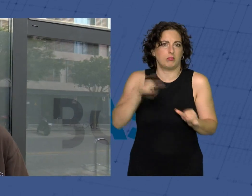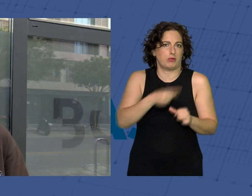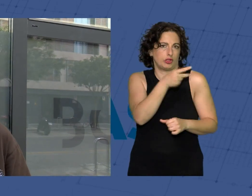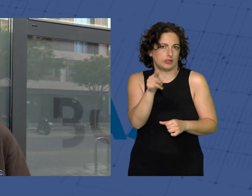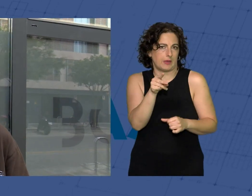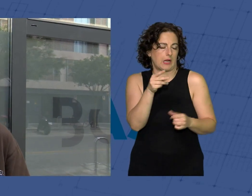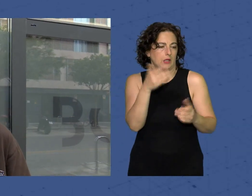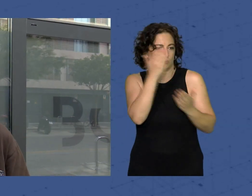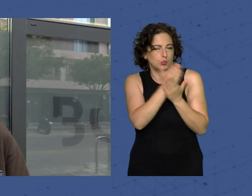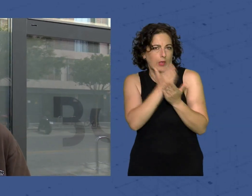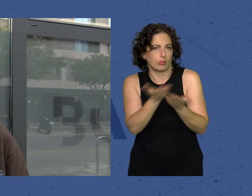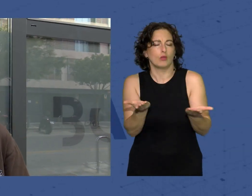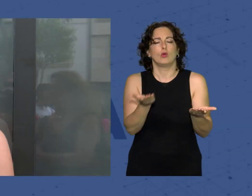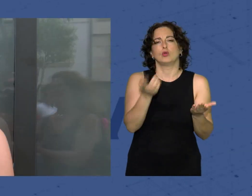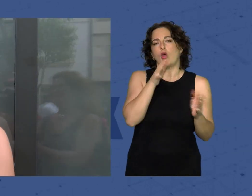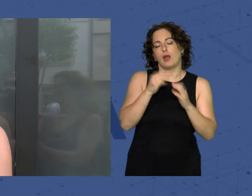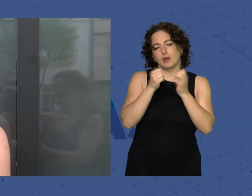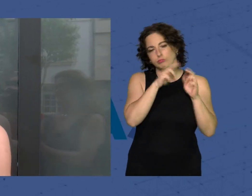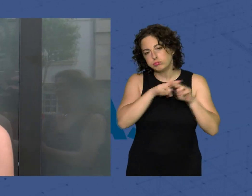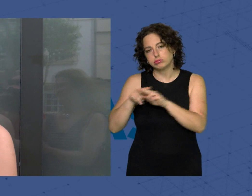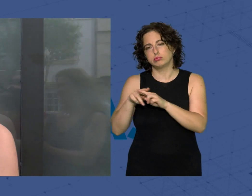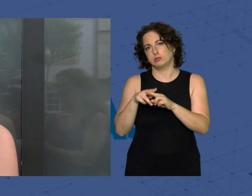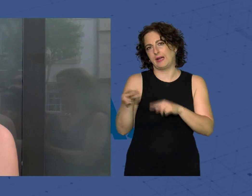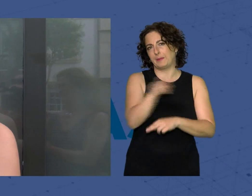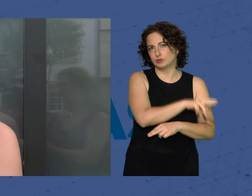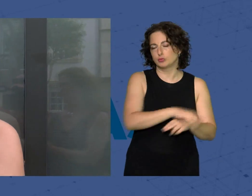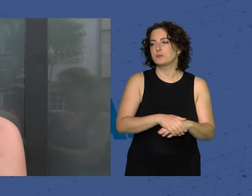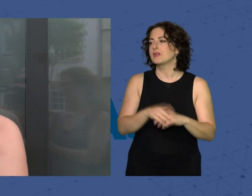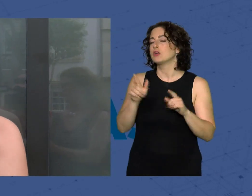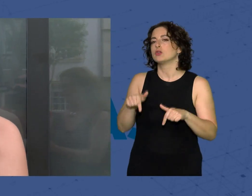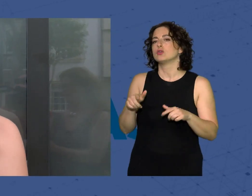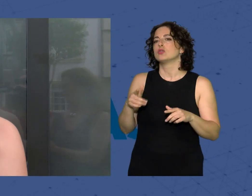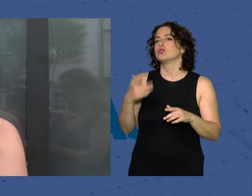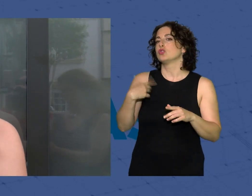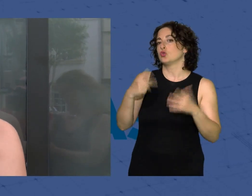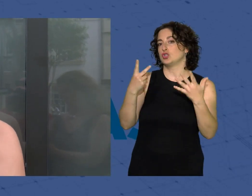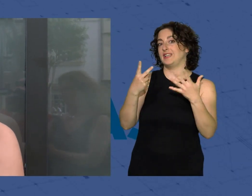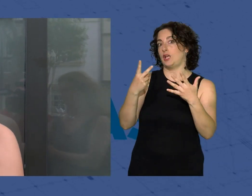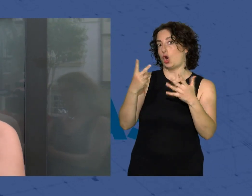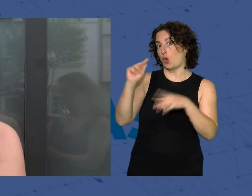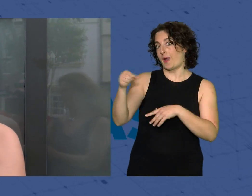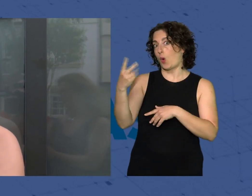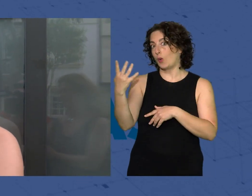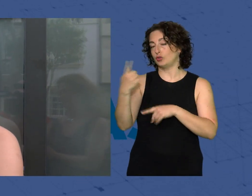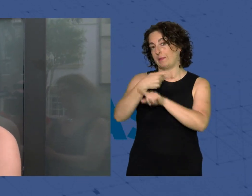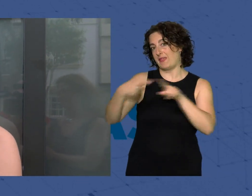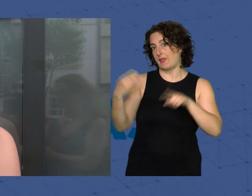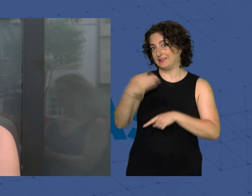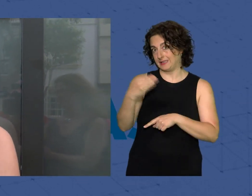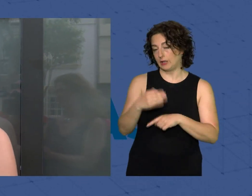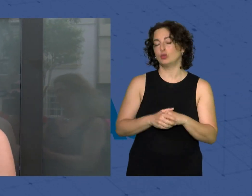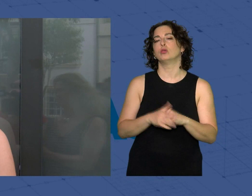semanas y ahora la estoy repasando. Yo de nota media de bachillerato he sacado un 7,4, así más o menos,